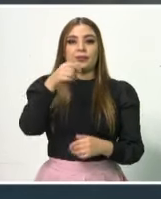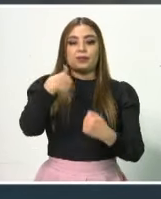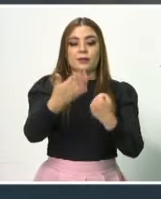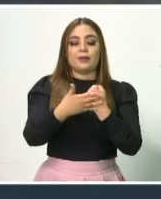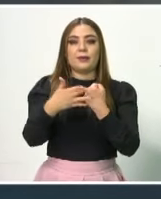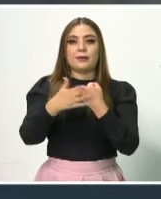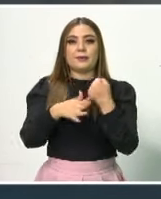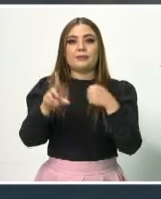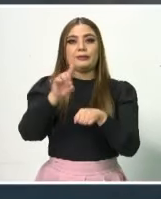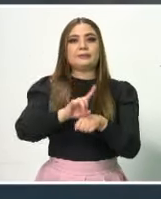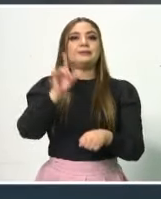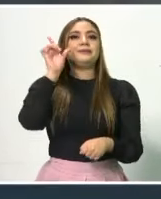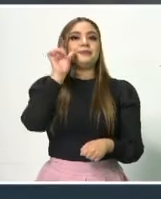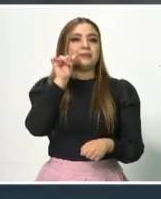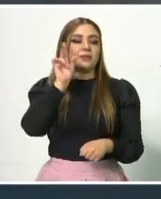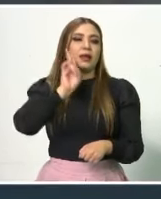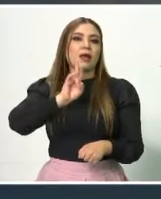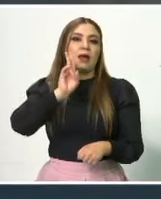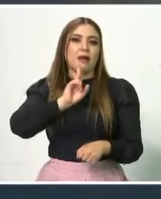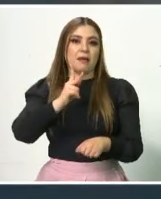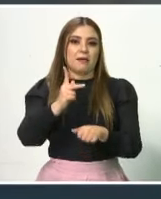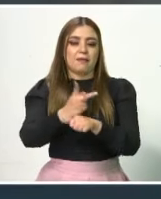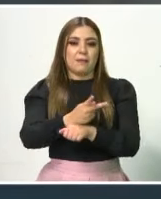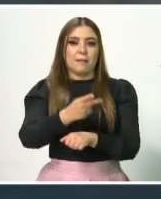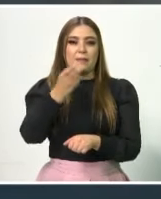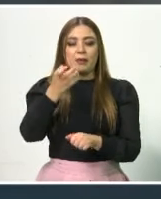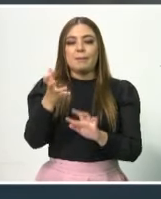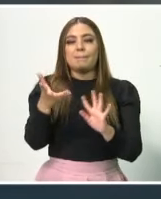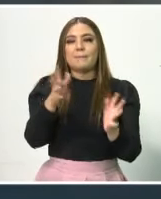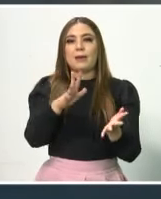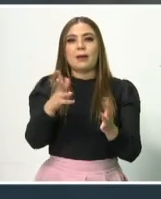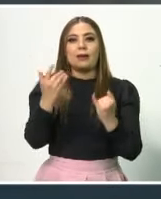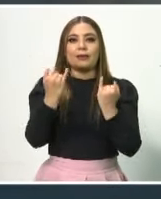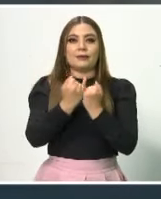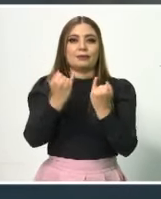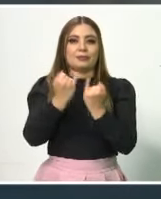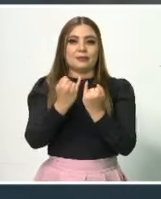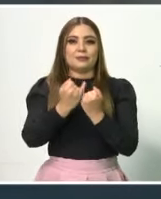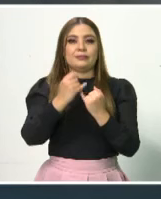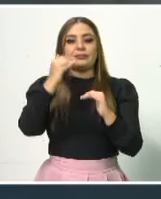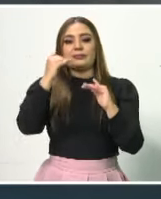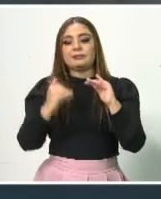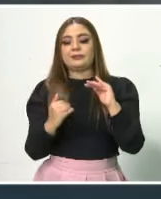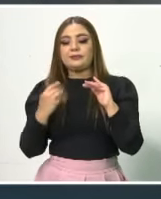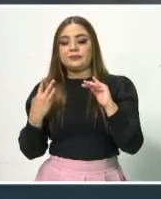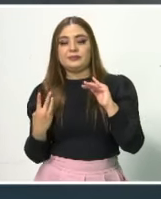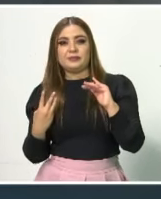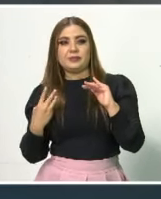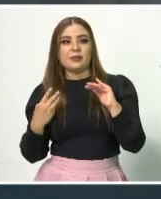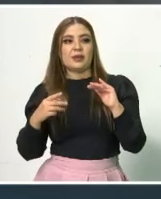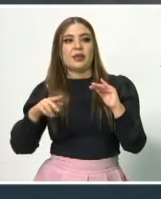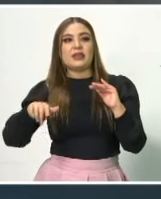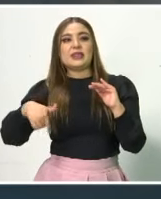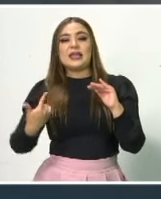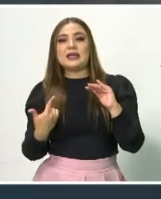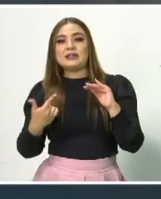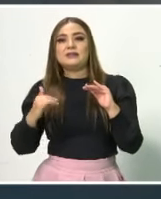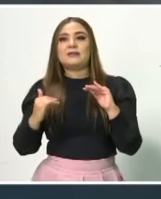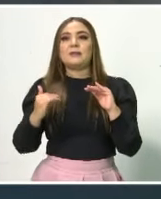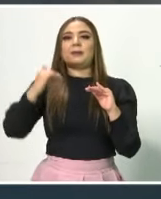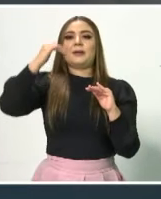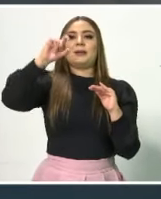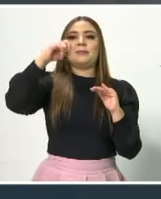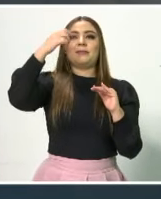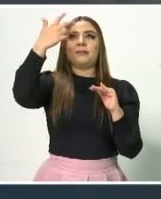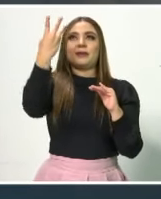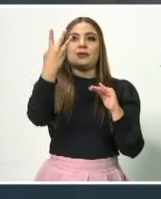días, mañana vamos a ver condiciones todavía muy similares. Mínima de 13 por la mañana, máxima de 28, un